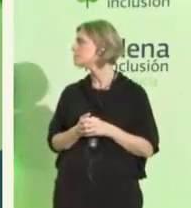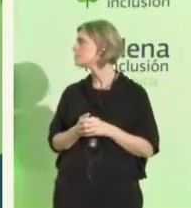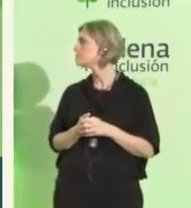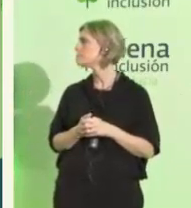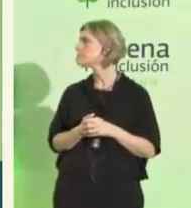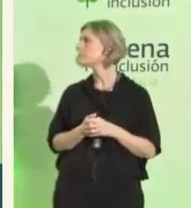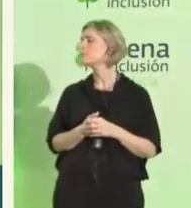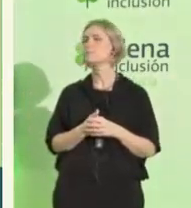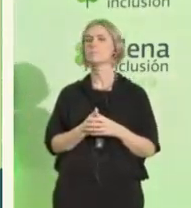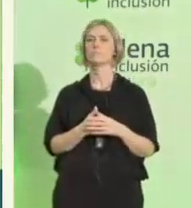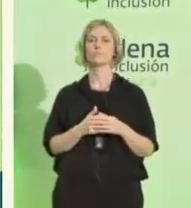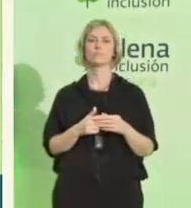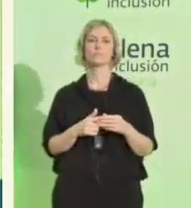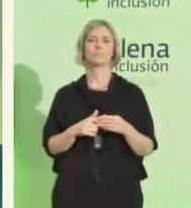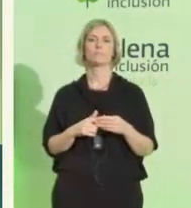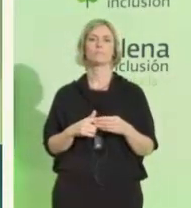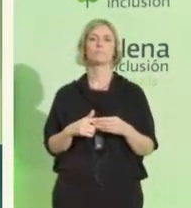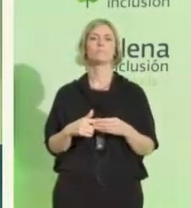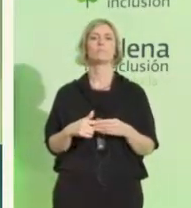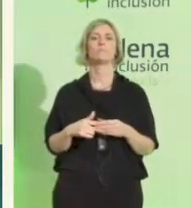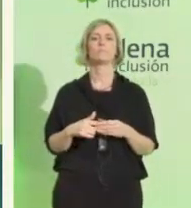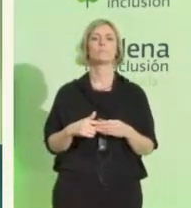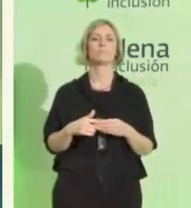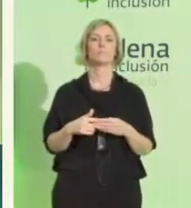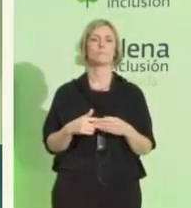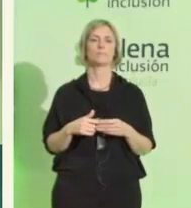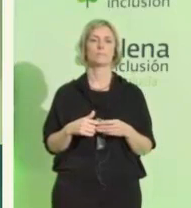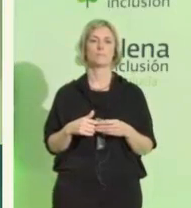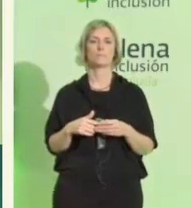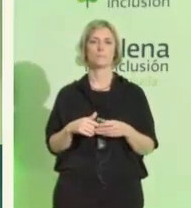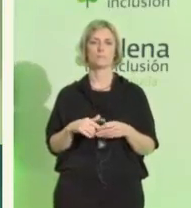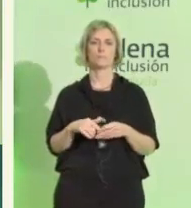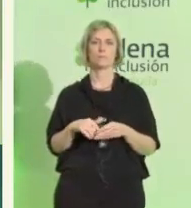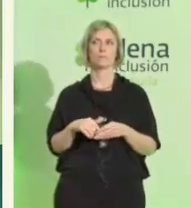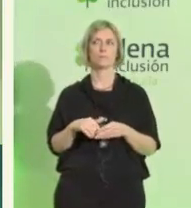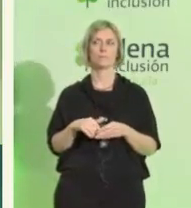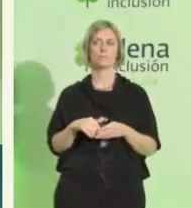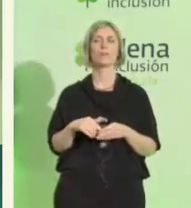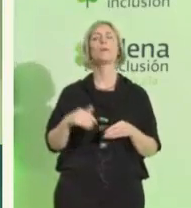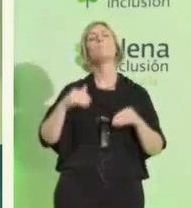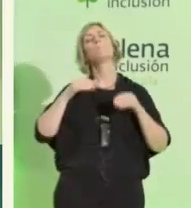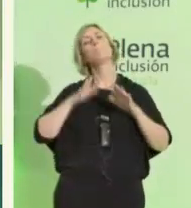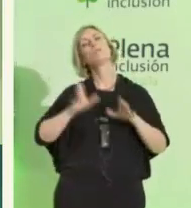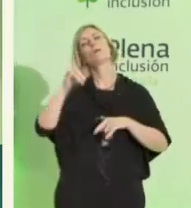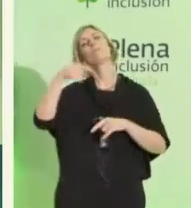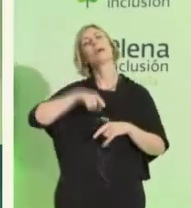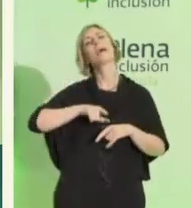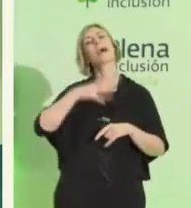hacer la cuáles son los pequeños mundo